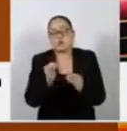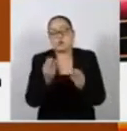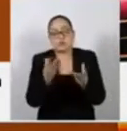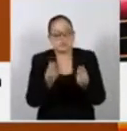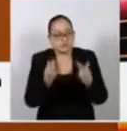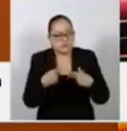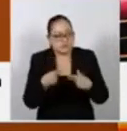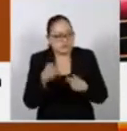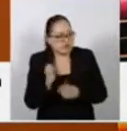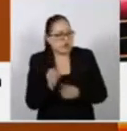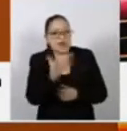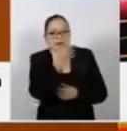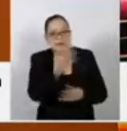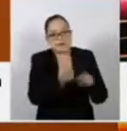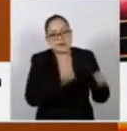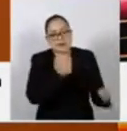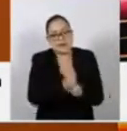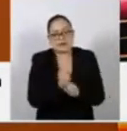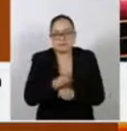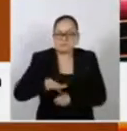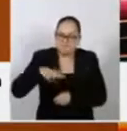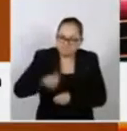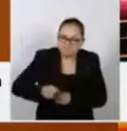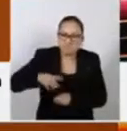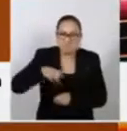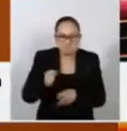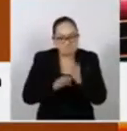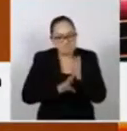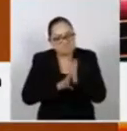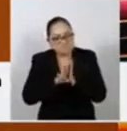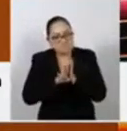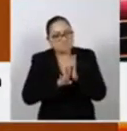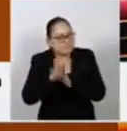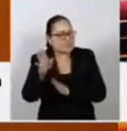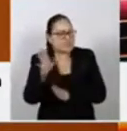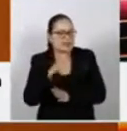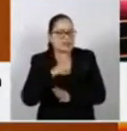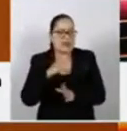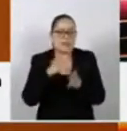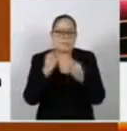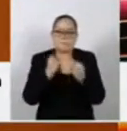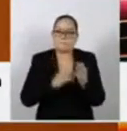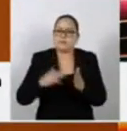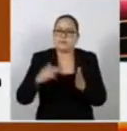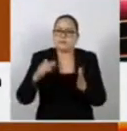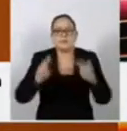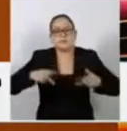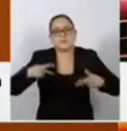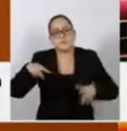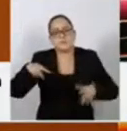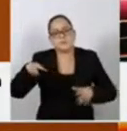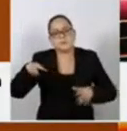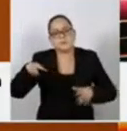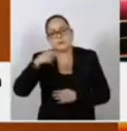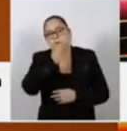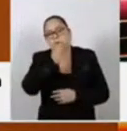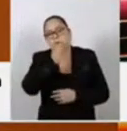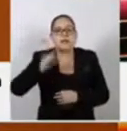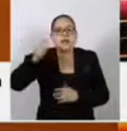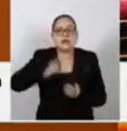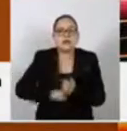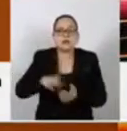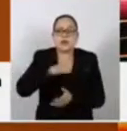500 años de lucha, de desarrollo, de progreso. Celebra a millones de veracruzanas y veracruzanos que han